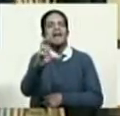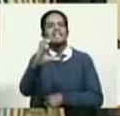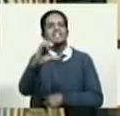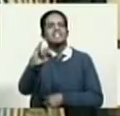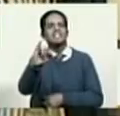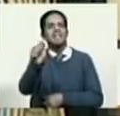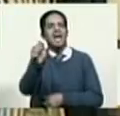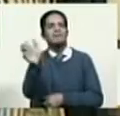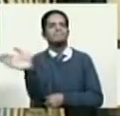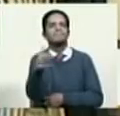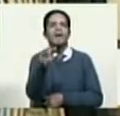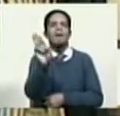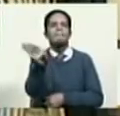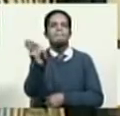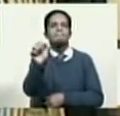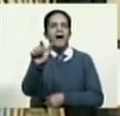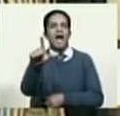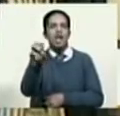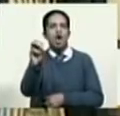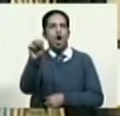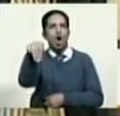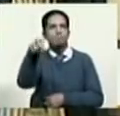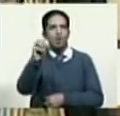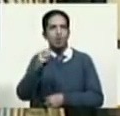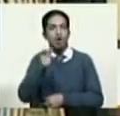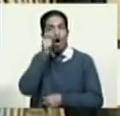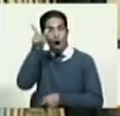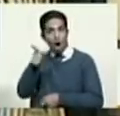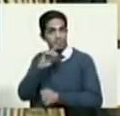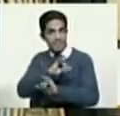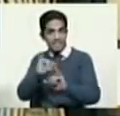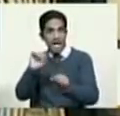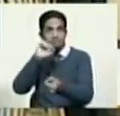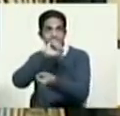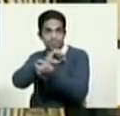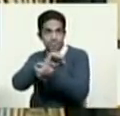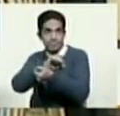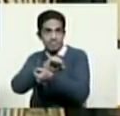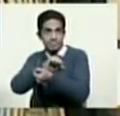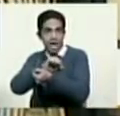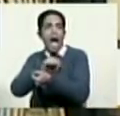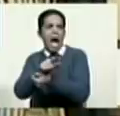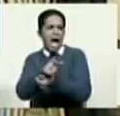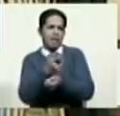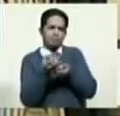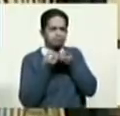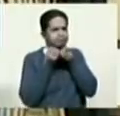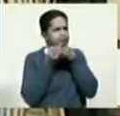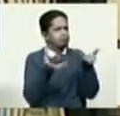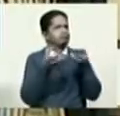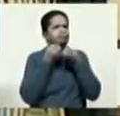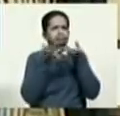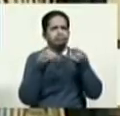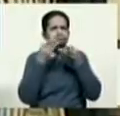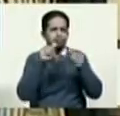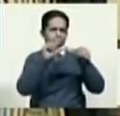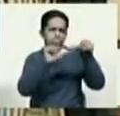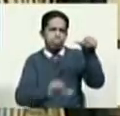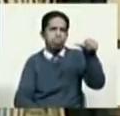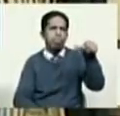Una vez que fue capturado, él develó y delató todos sus planes y